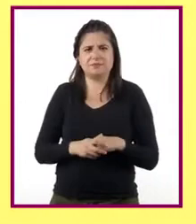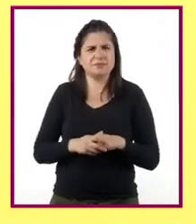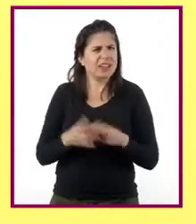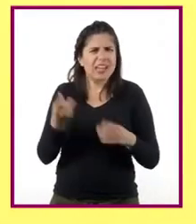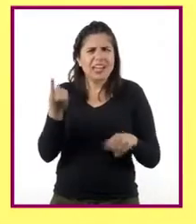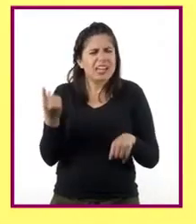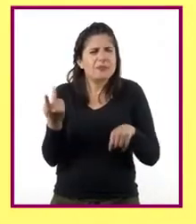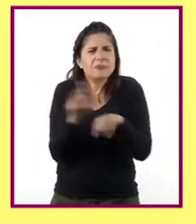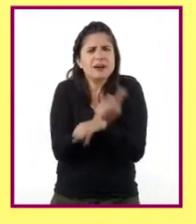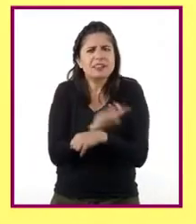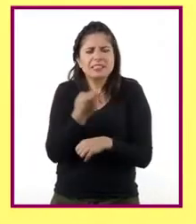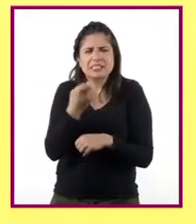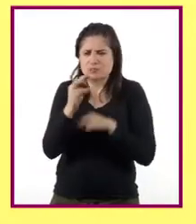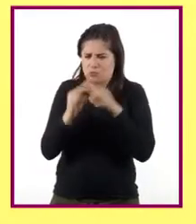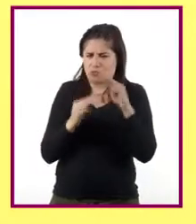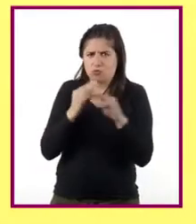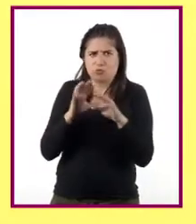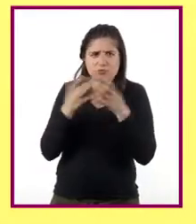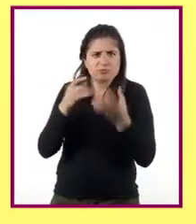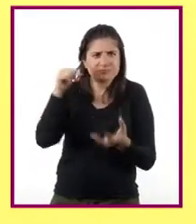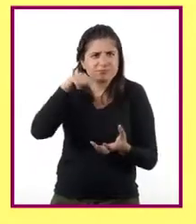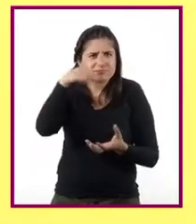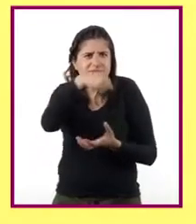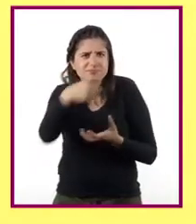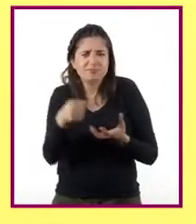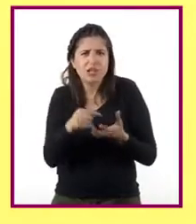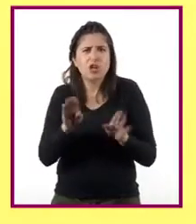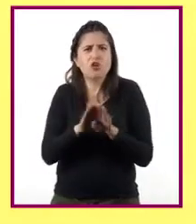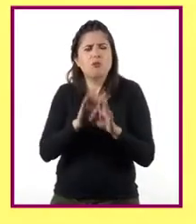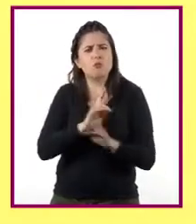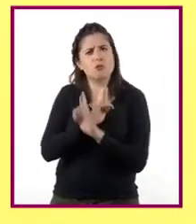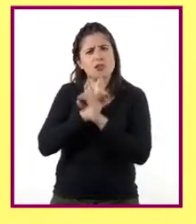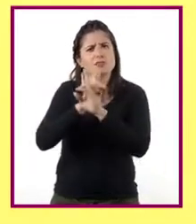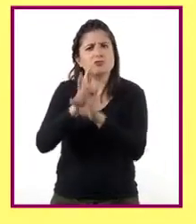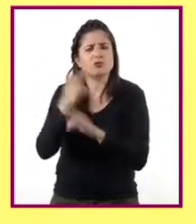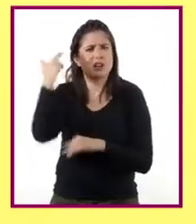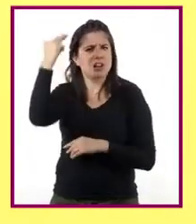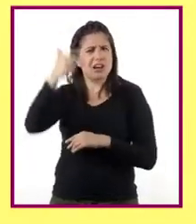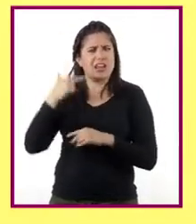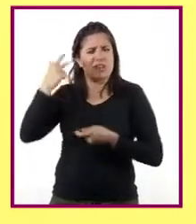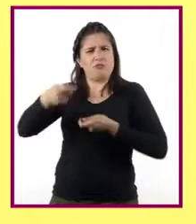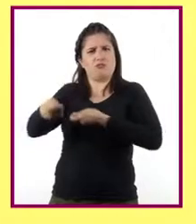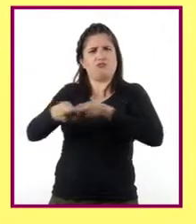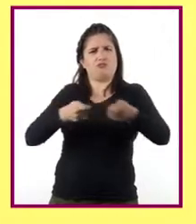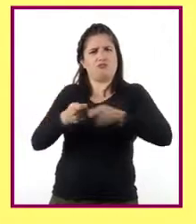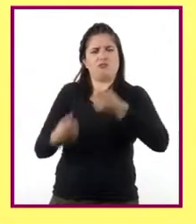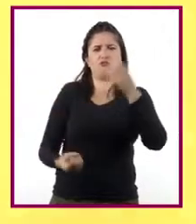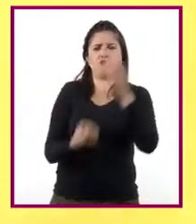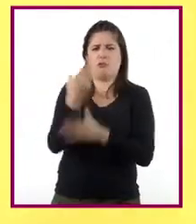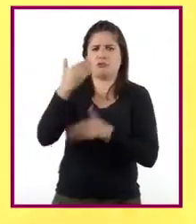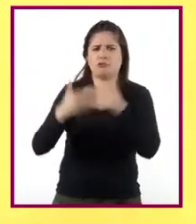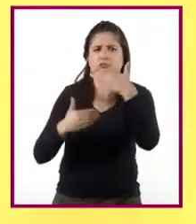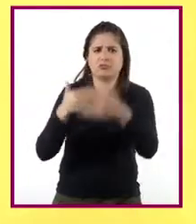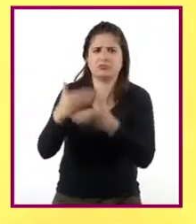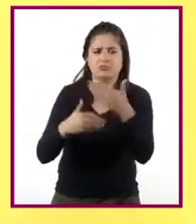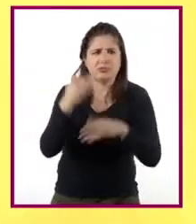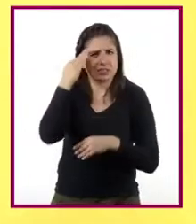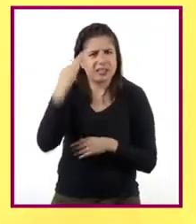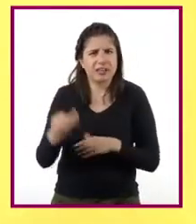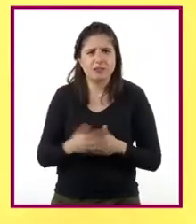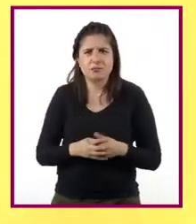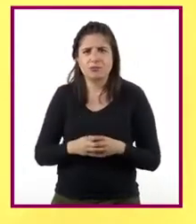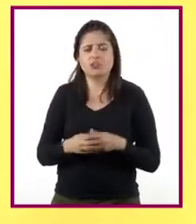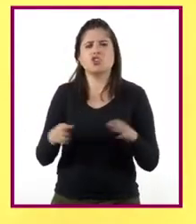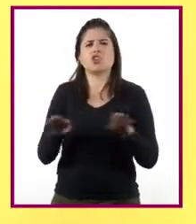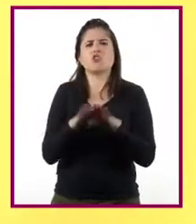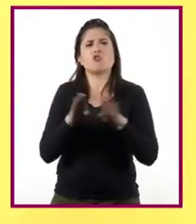estaba sucediendo en el mundo? ¿Cómo respondió la corona española a los nuevos tiempos? ¿Cómo